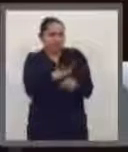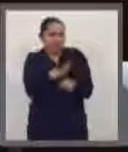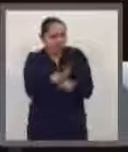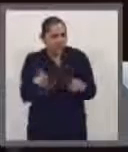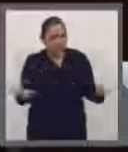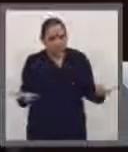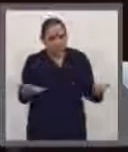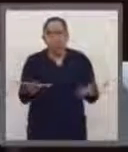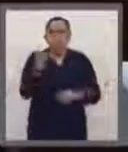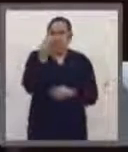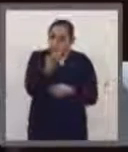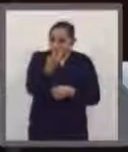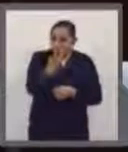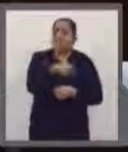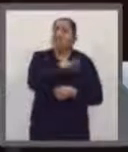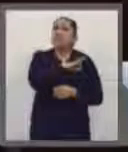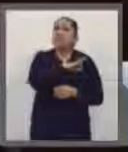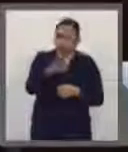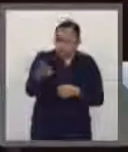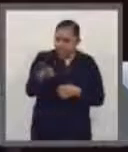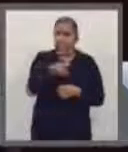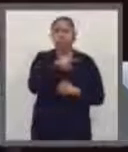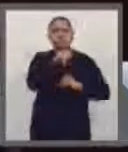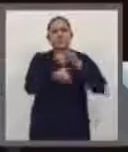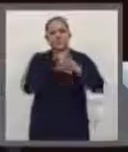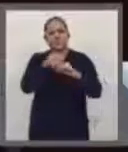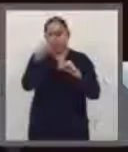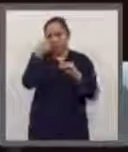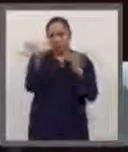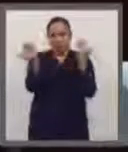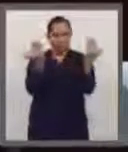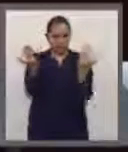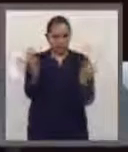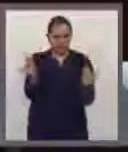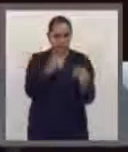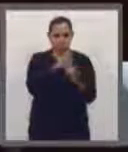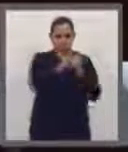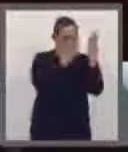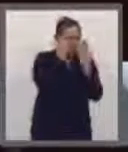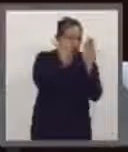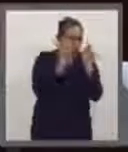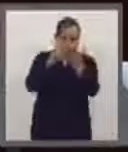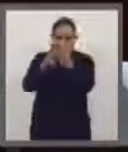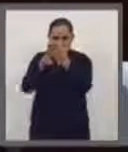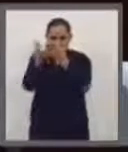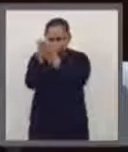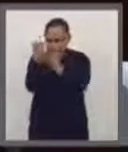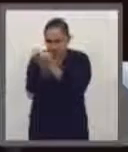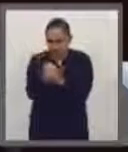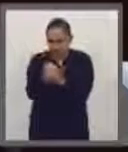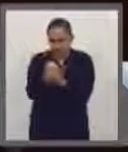se podría hacer la revalidación que se está proponiendo y esta simplificación administrativa con